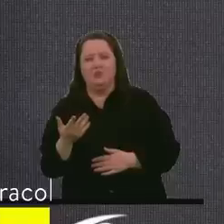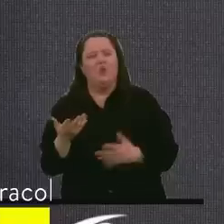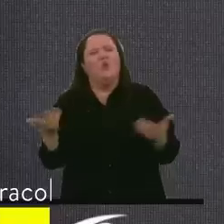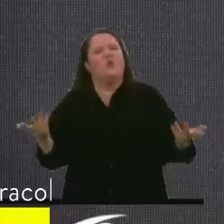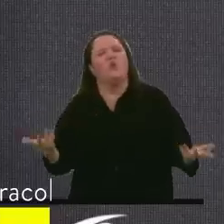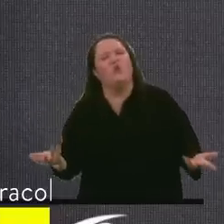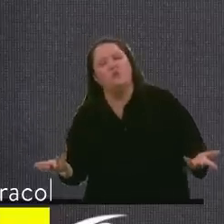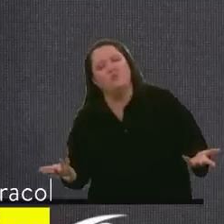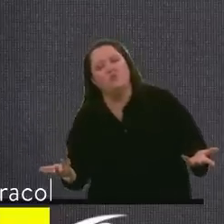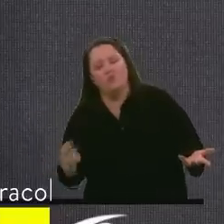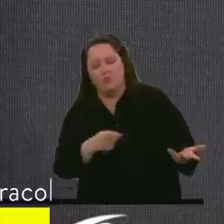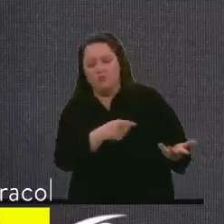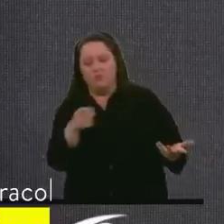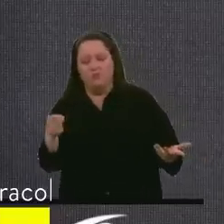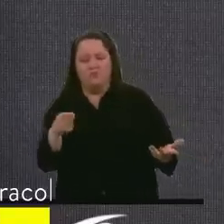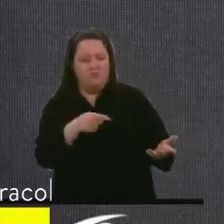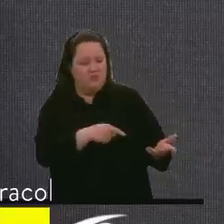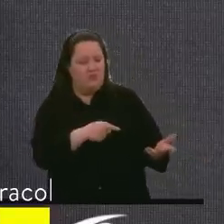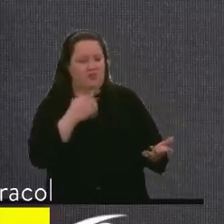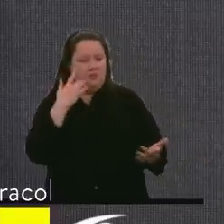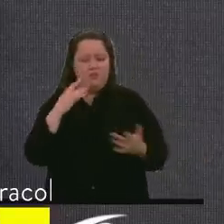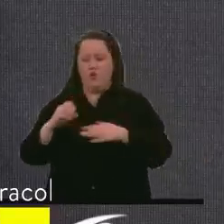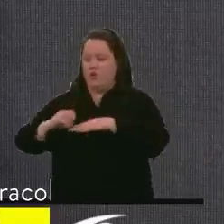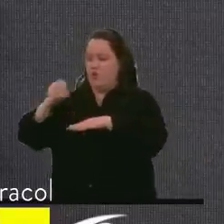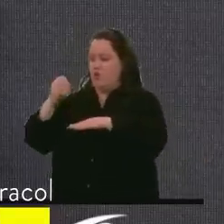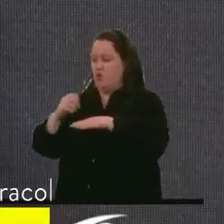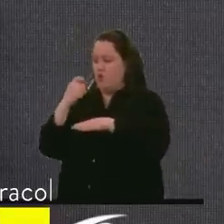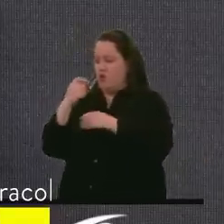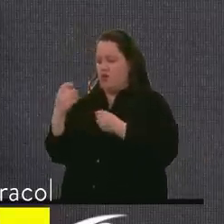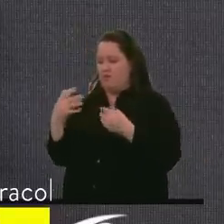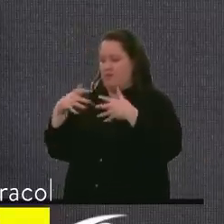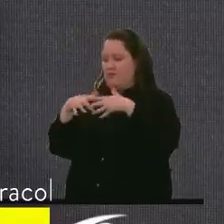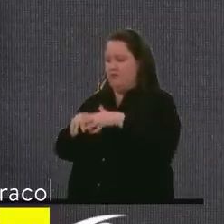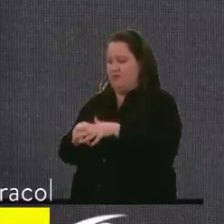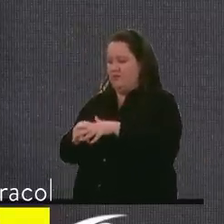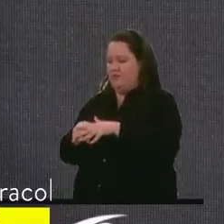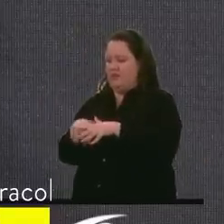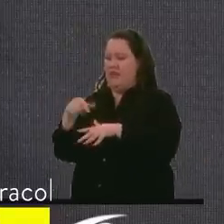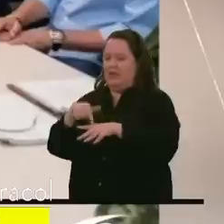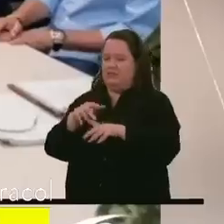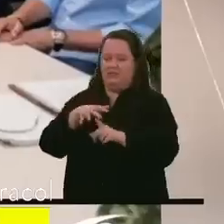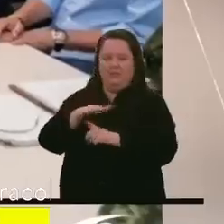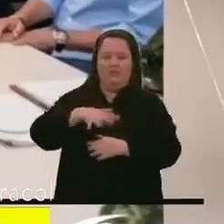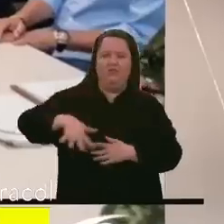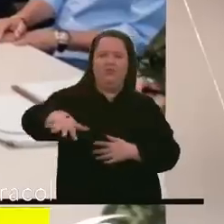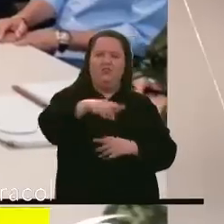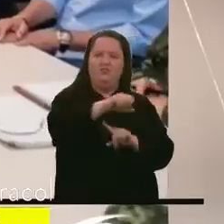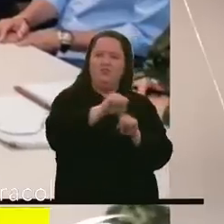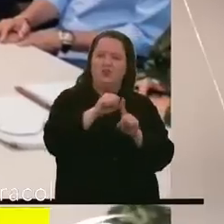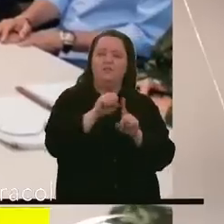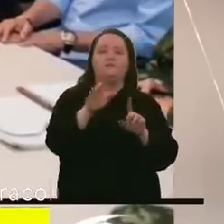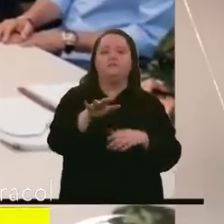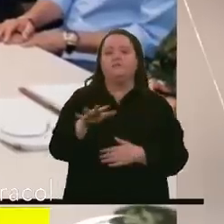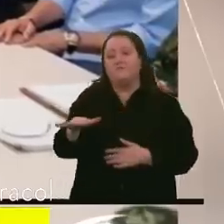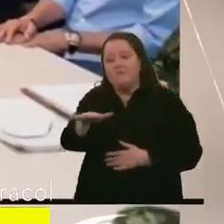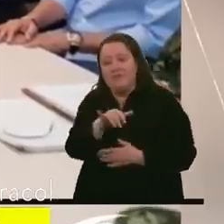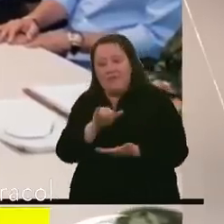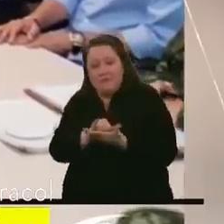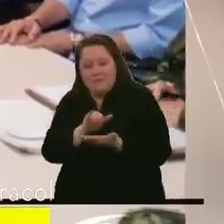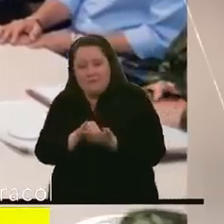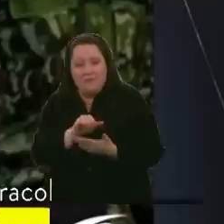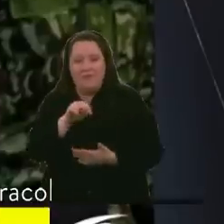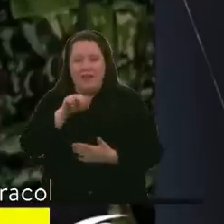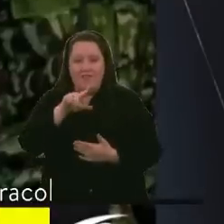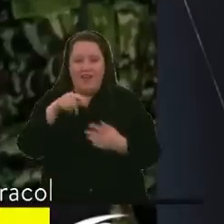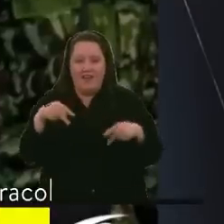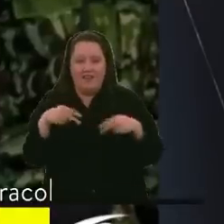¿Cómo se verá eso de cocaína y oro mezclado? Eso es lo que nos está matando como sociedad. En Neiva instaló un puesto de mando unificado para hacer frente a